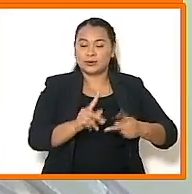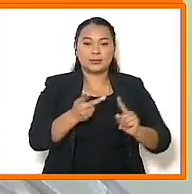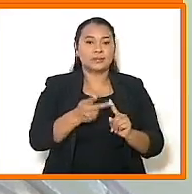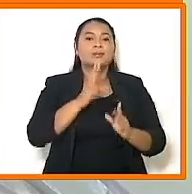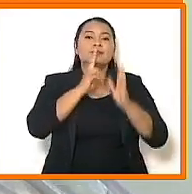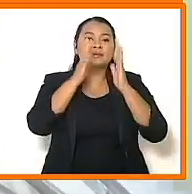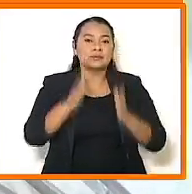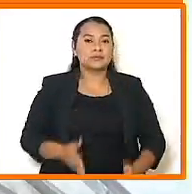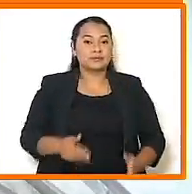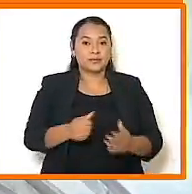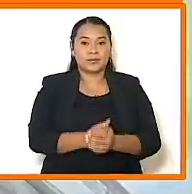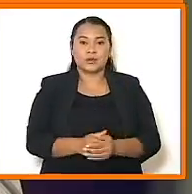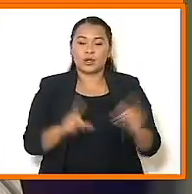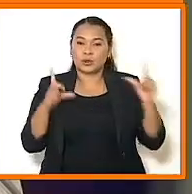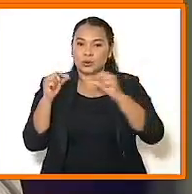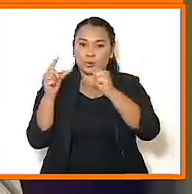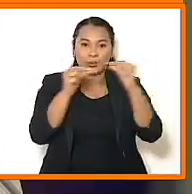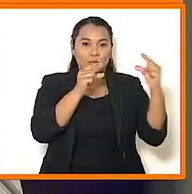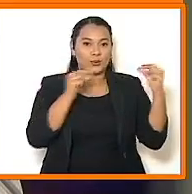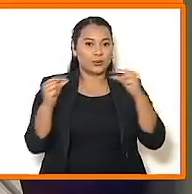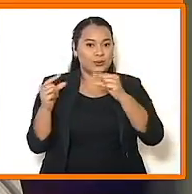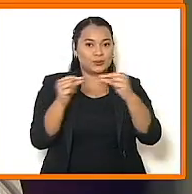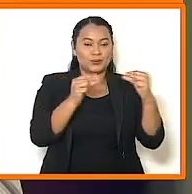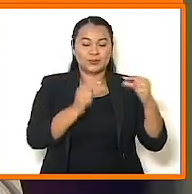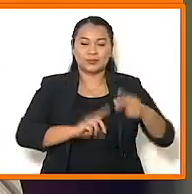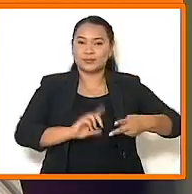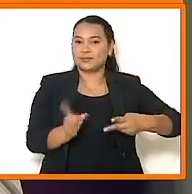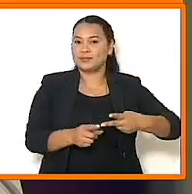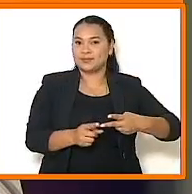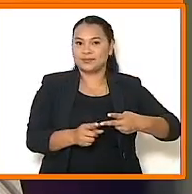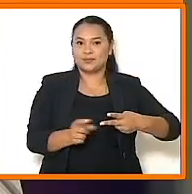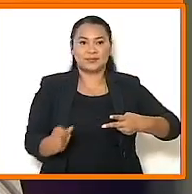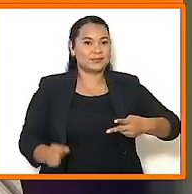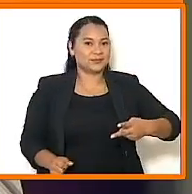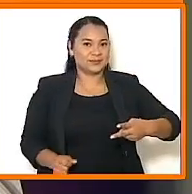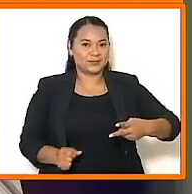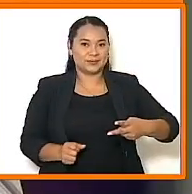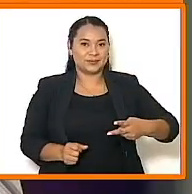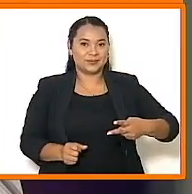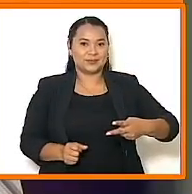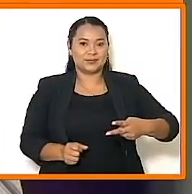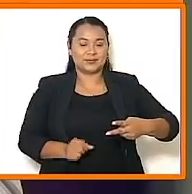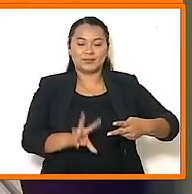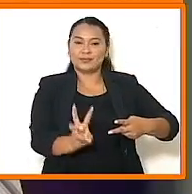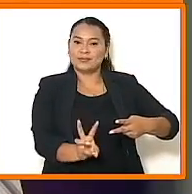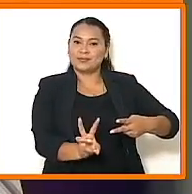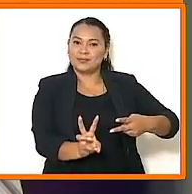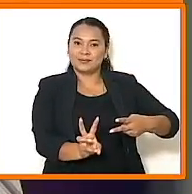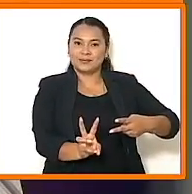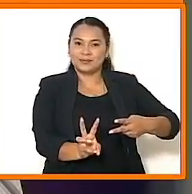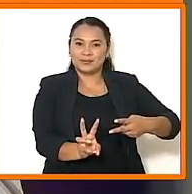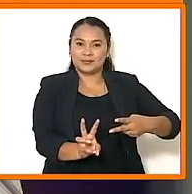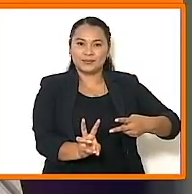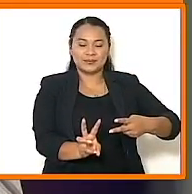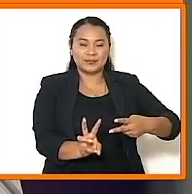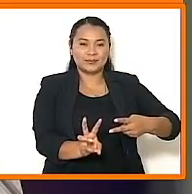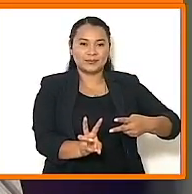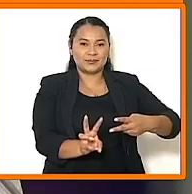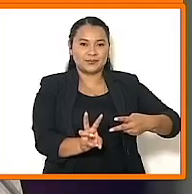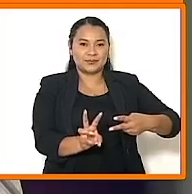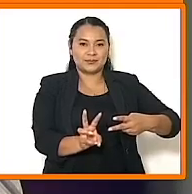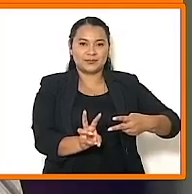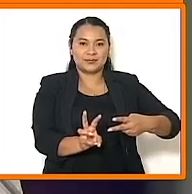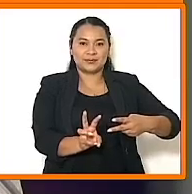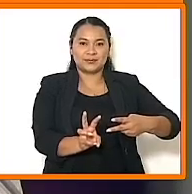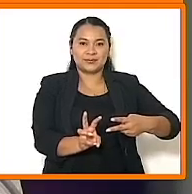su catrachada chambrosa. Vamos a conocer el segundo número y su primer dígito es el 6. Segundo